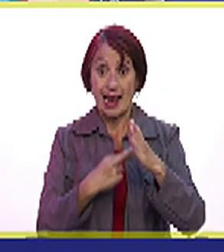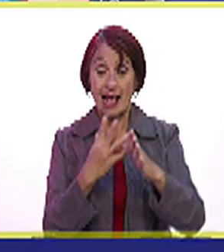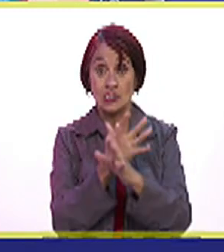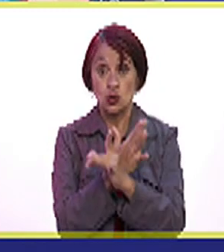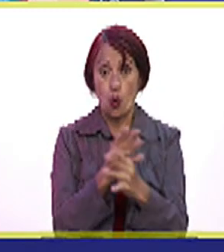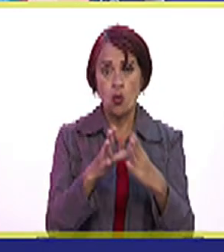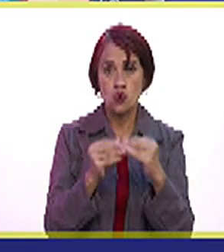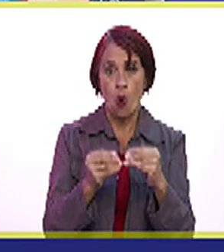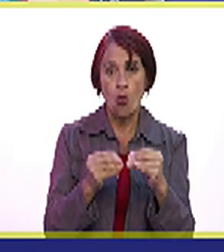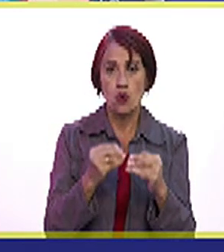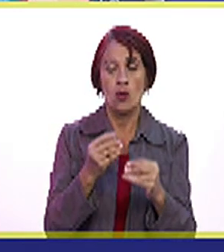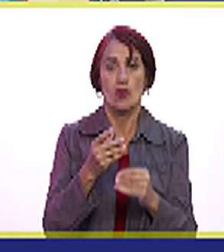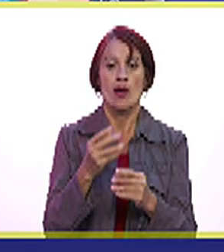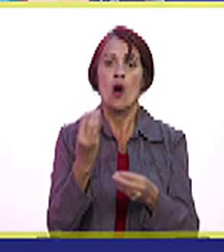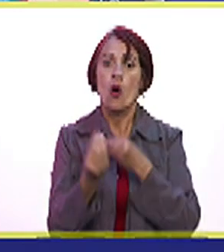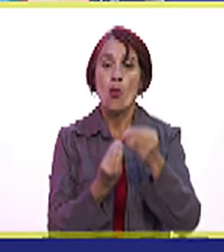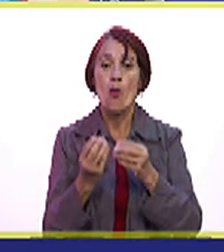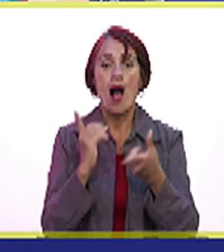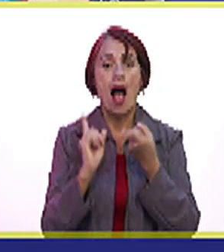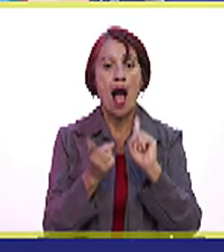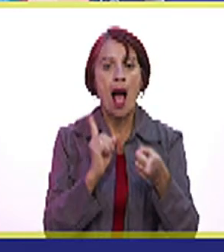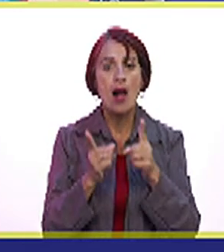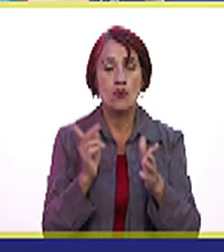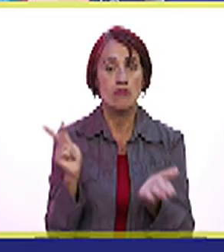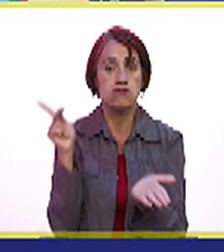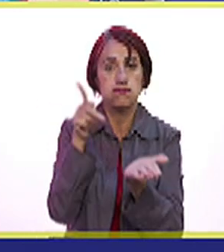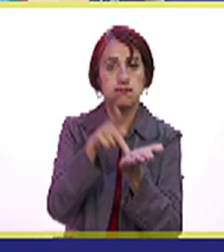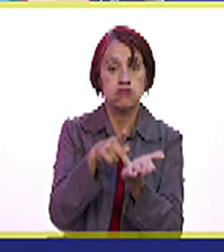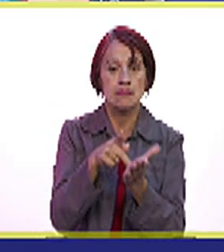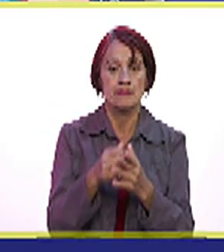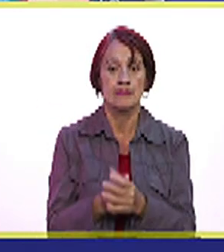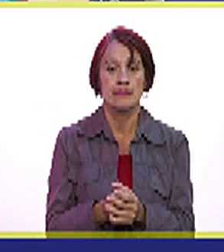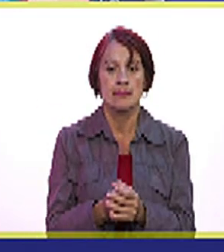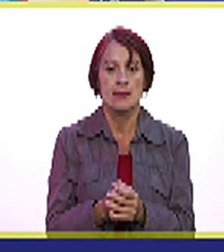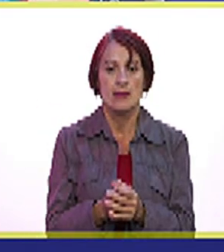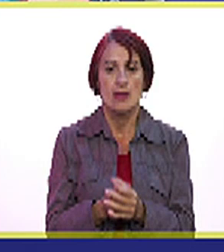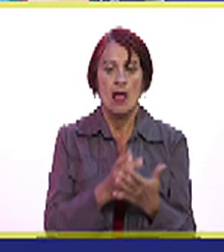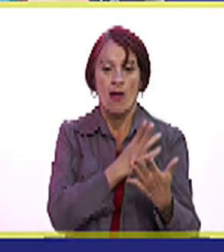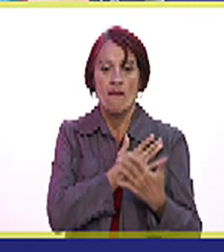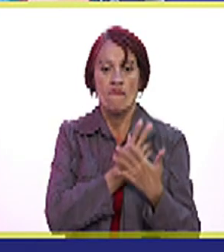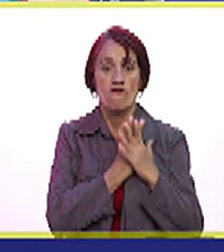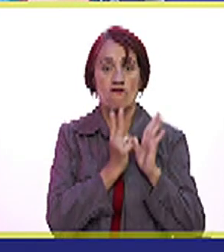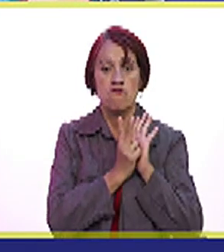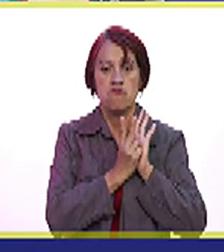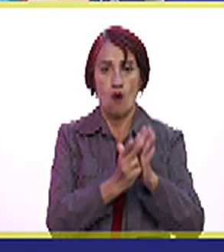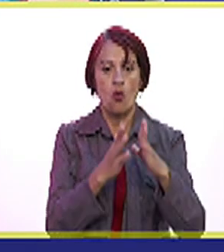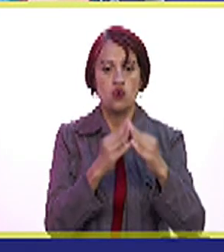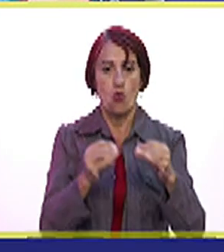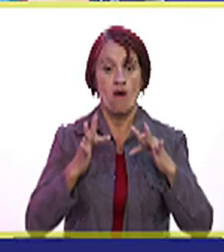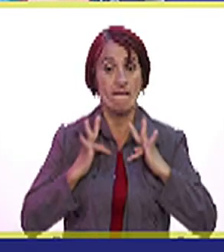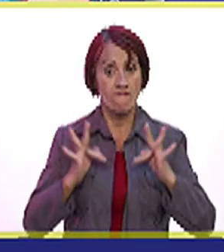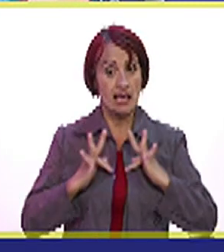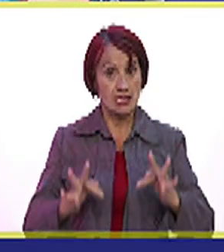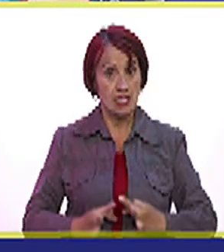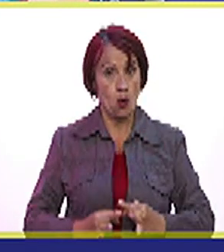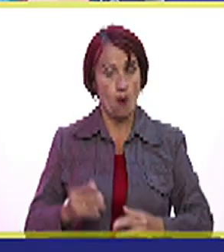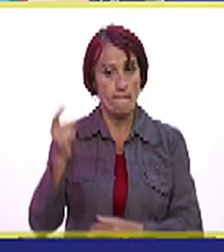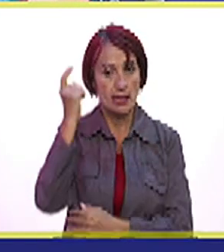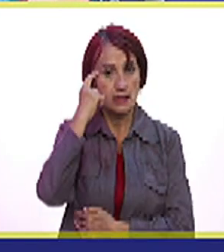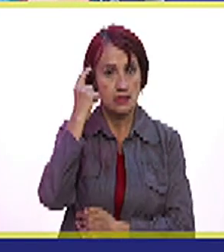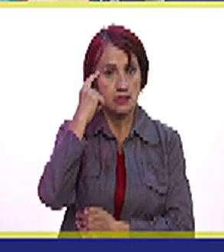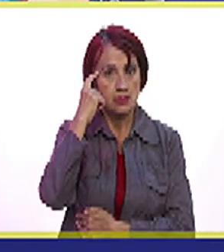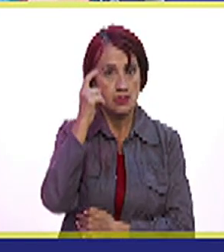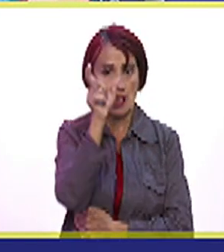de distracción que implican la participación activa y voluntaria, tanto a nivel físico como a nivel mental,